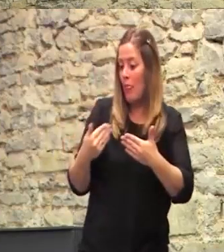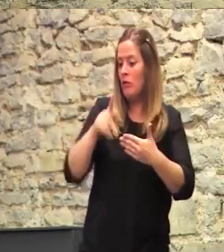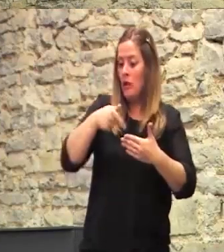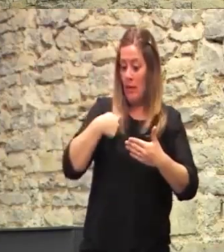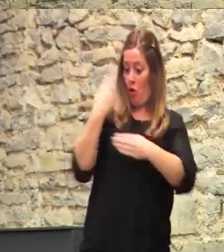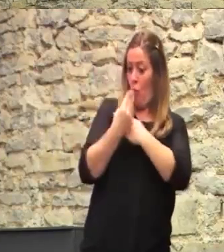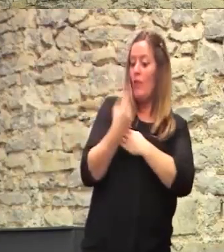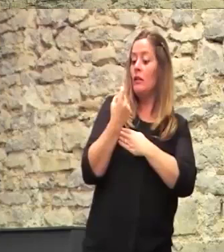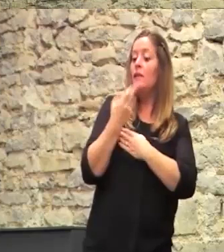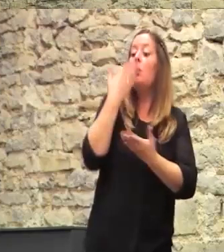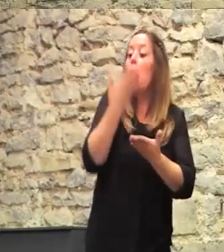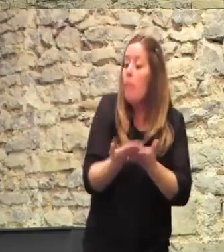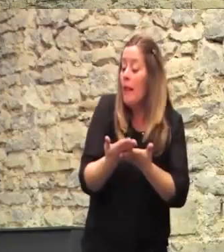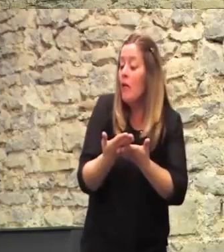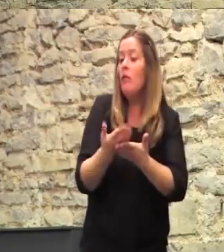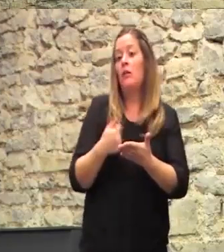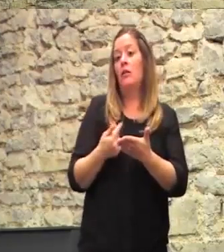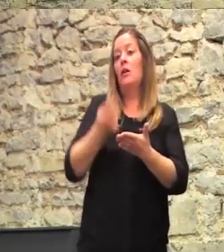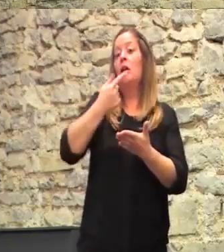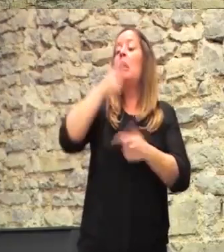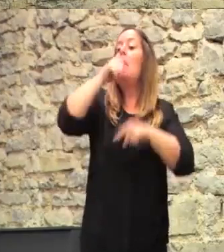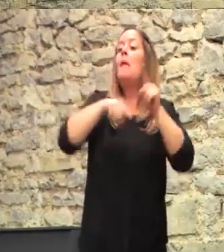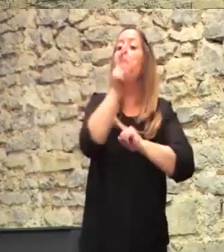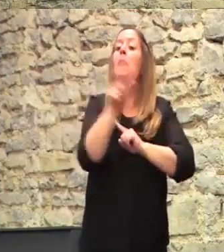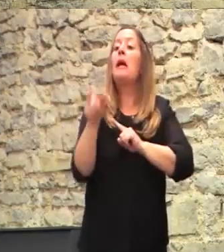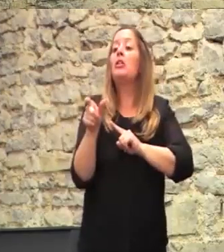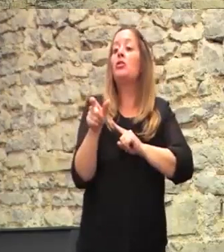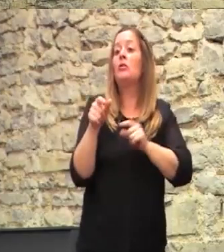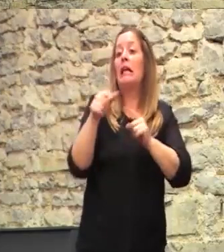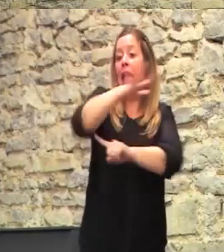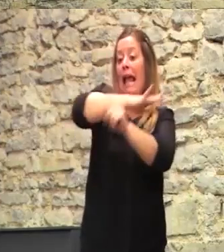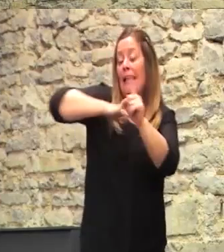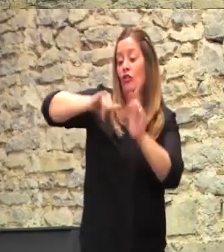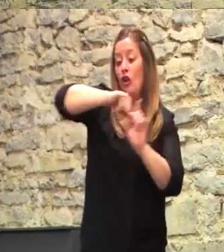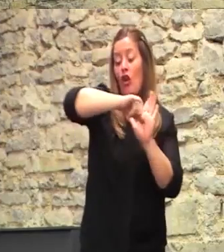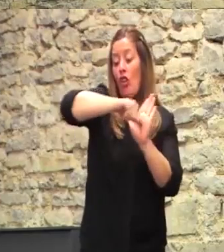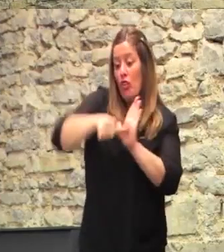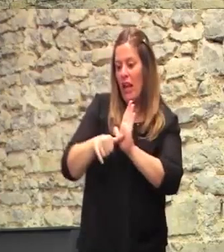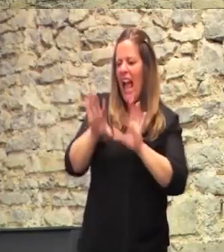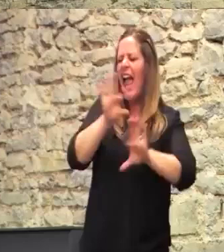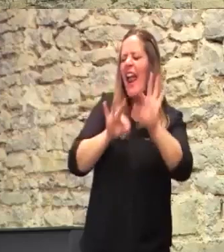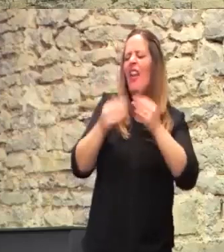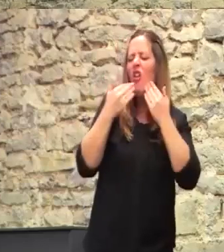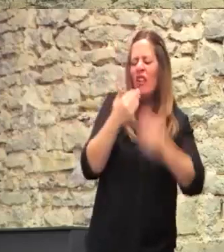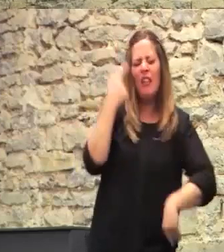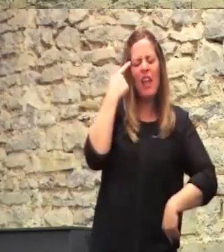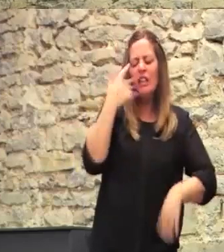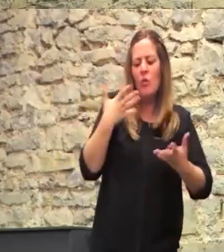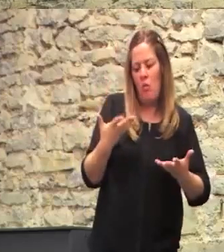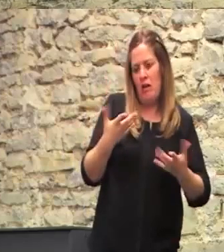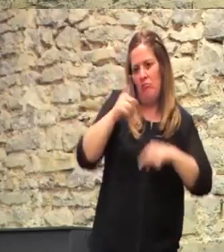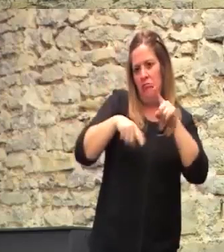que también necesitamos con qué criterios seleccionamos a las personas de nuestro entorno más cercano parejas amistades grupos de pertenencia